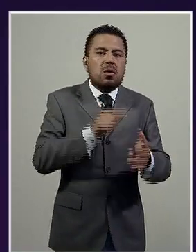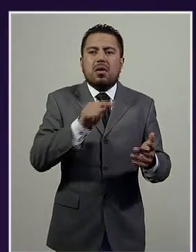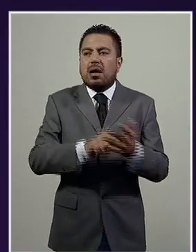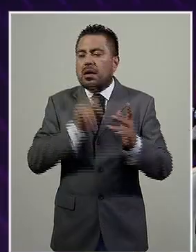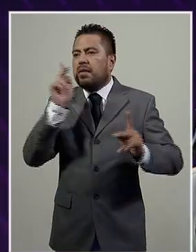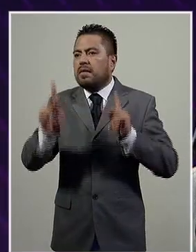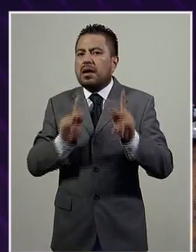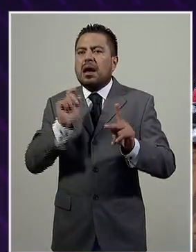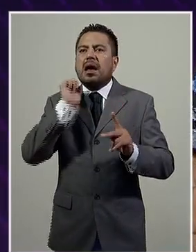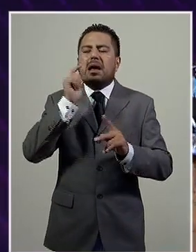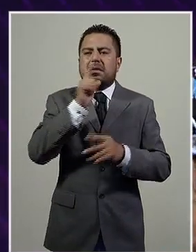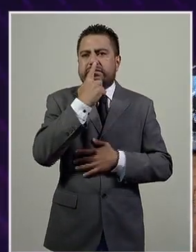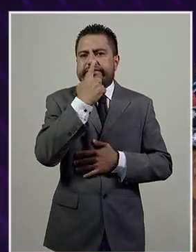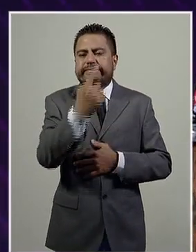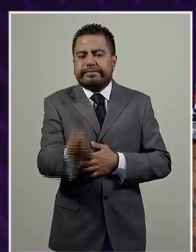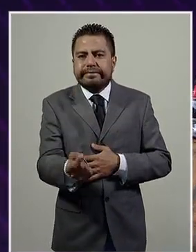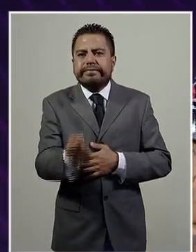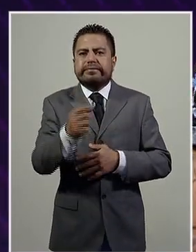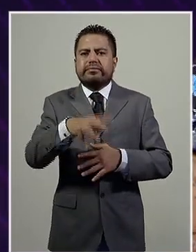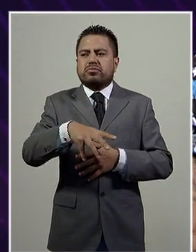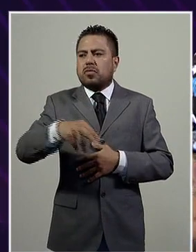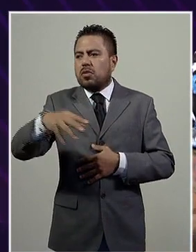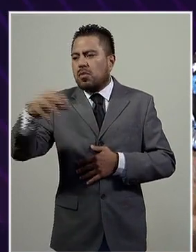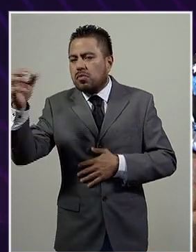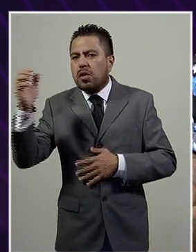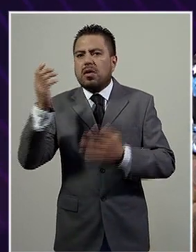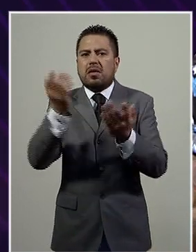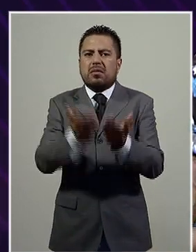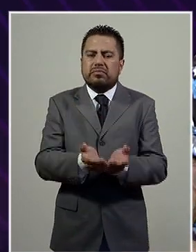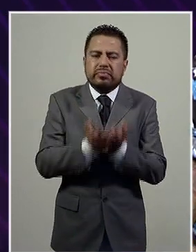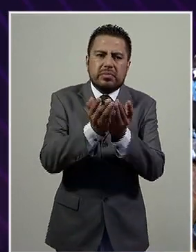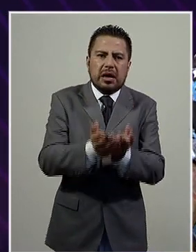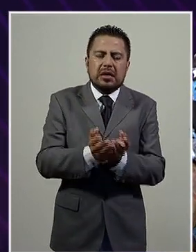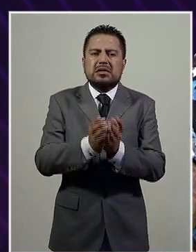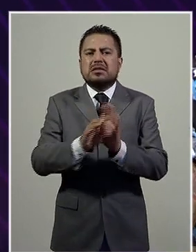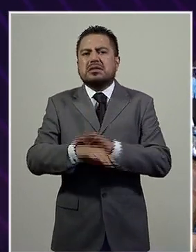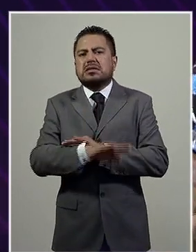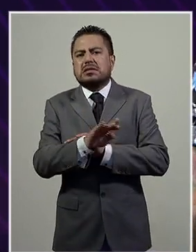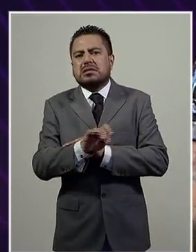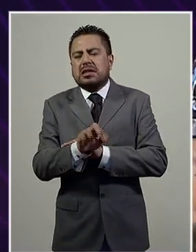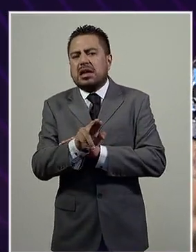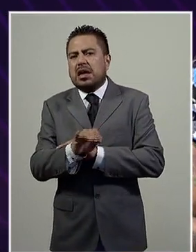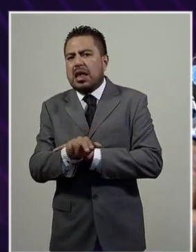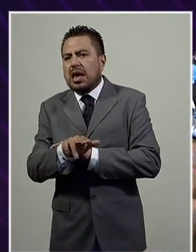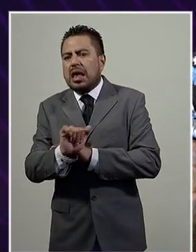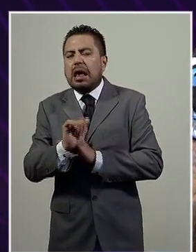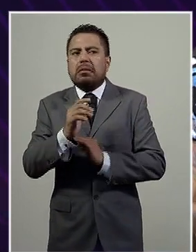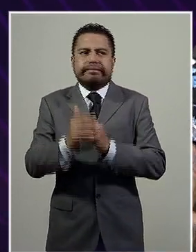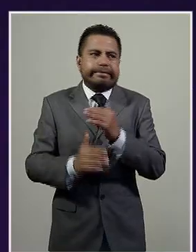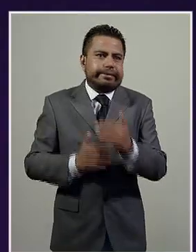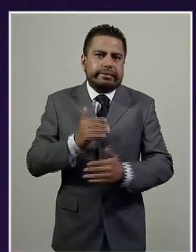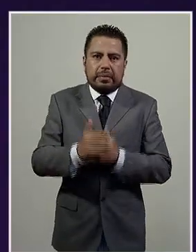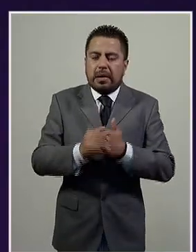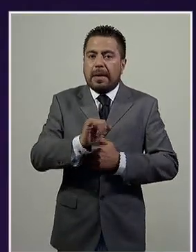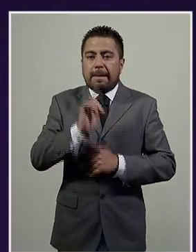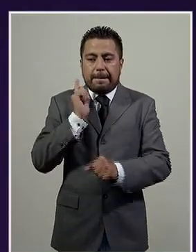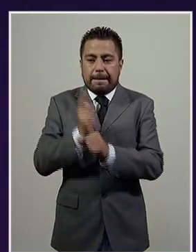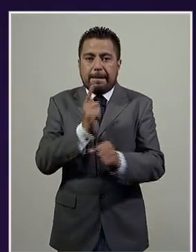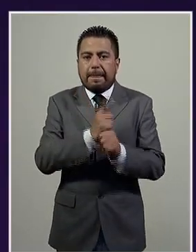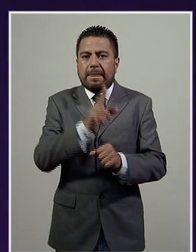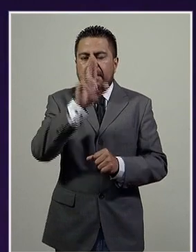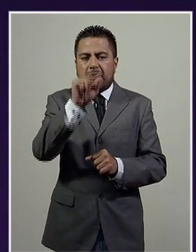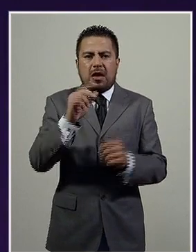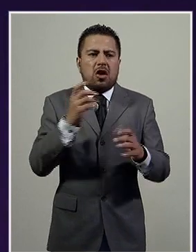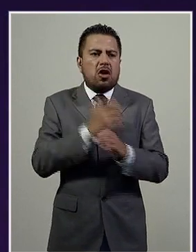tatúan por ahí una gaviota, se tatúan un pulpo, se tatúan un barco, se tatúan sirenas y pues evoluciona, ¿no? Vemos que no es